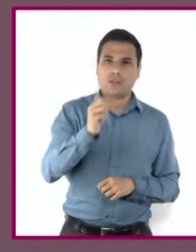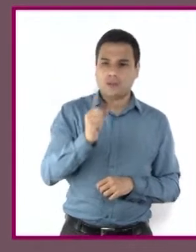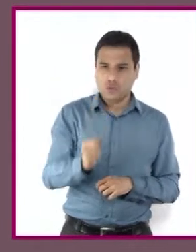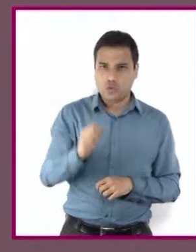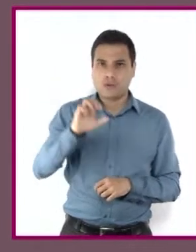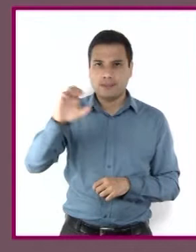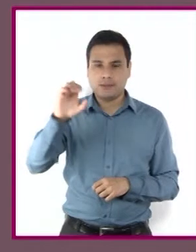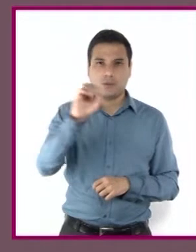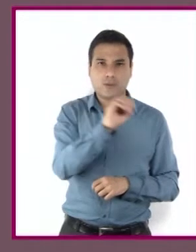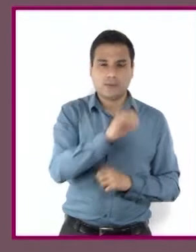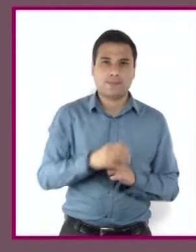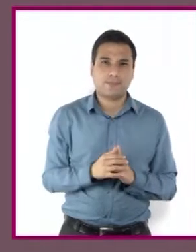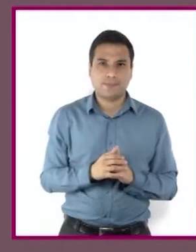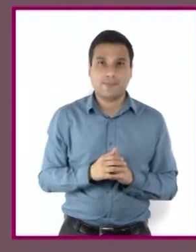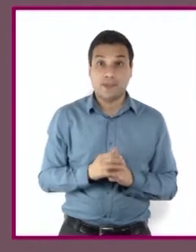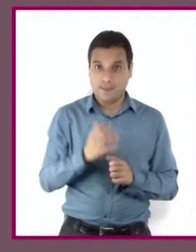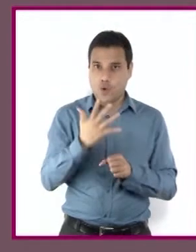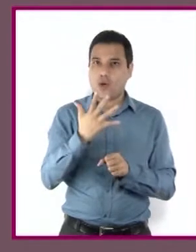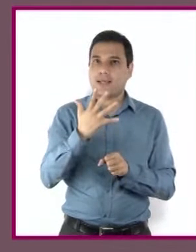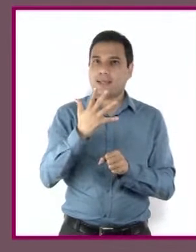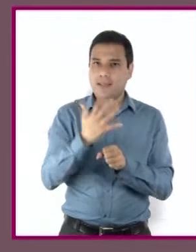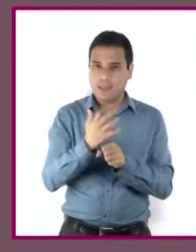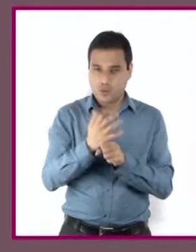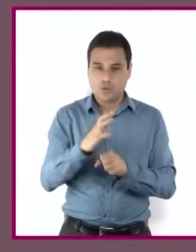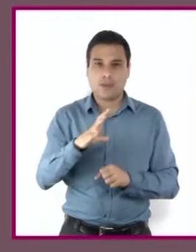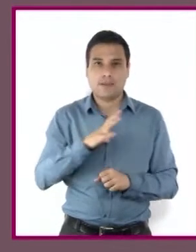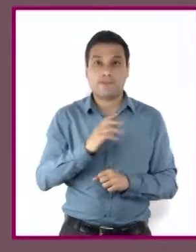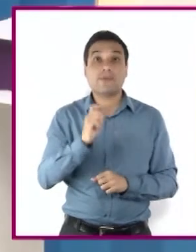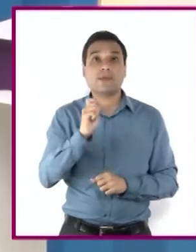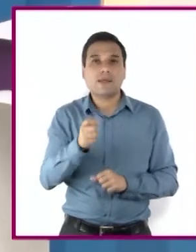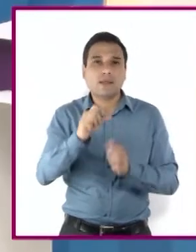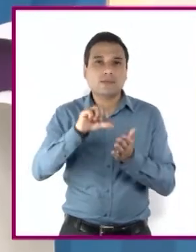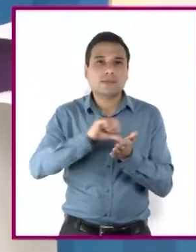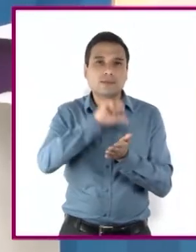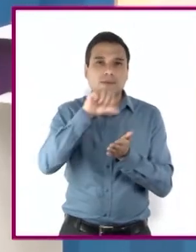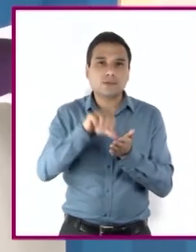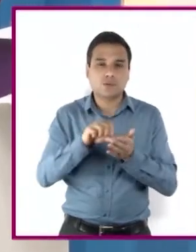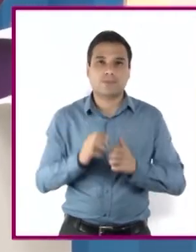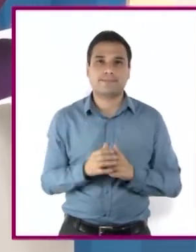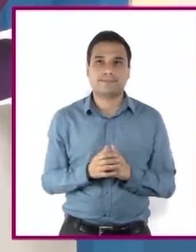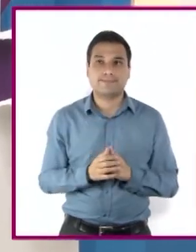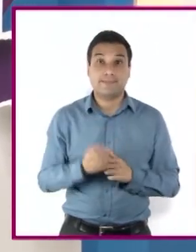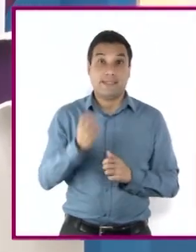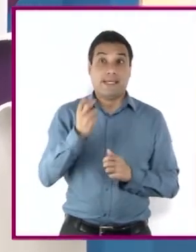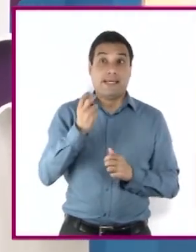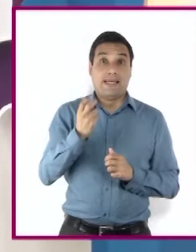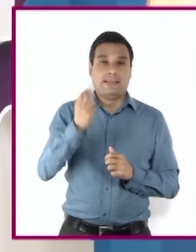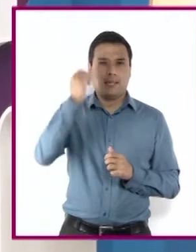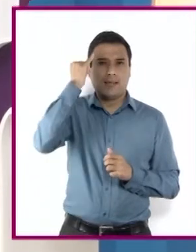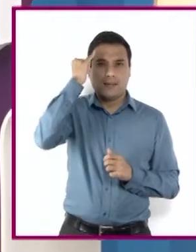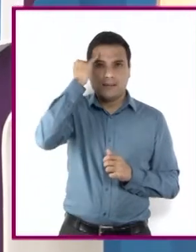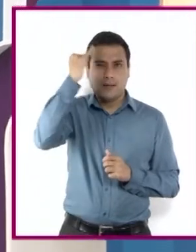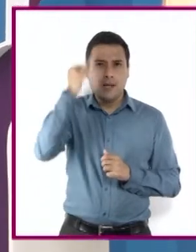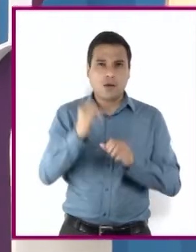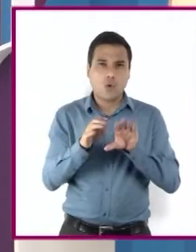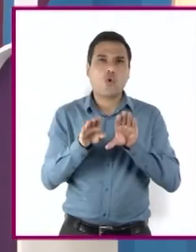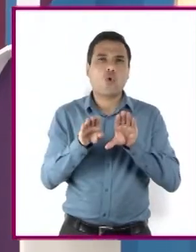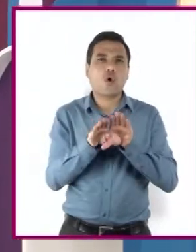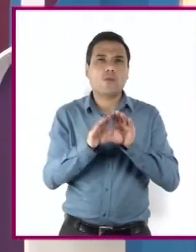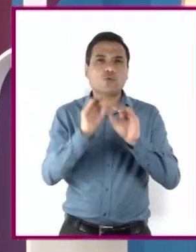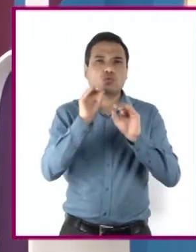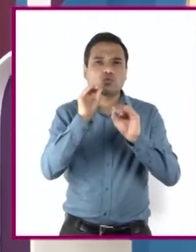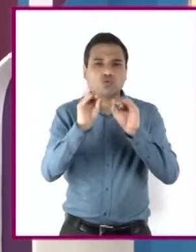le añadían un quinto, el rumbo del centro. Esta idea la representaban gráficamente en el